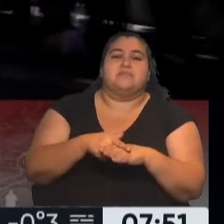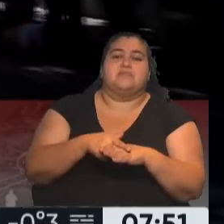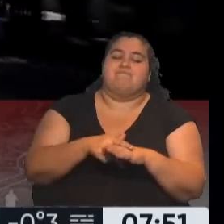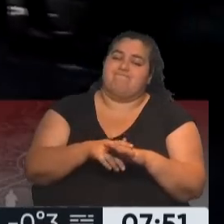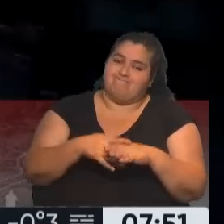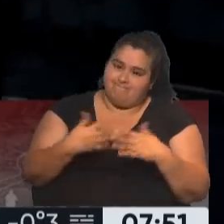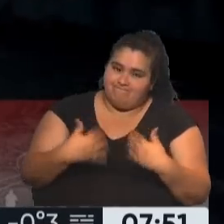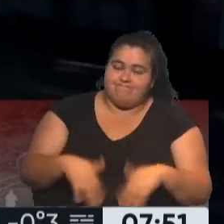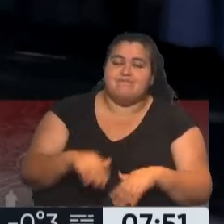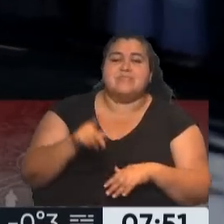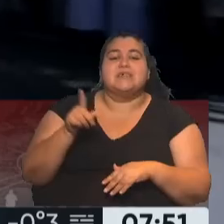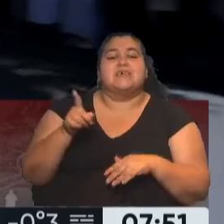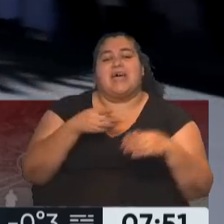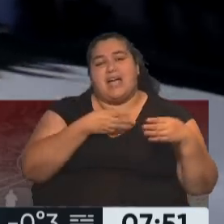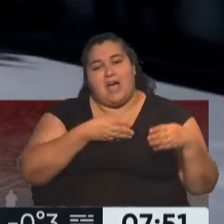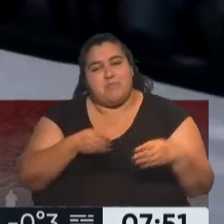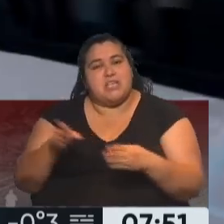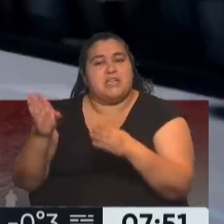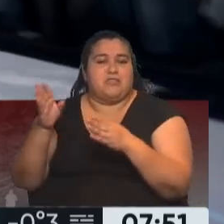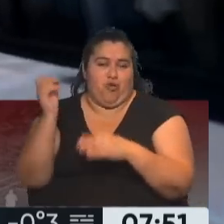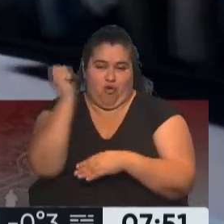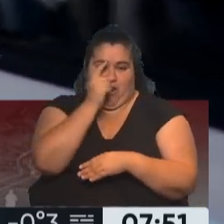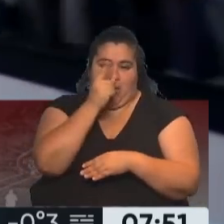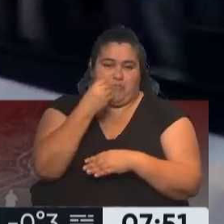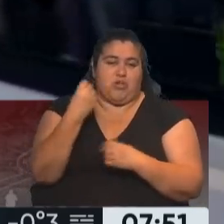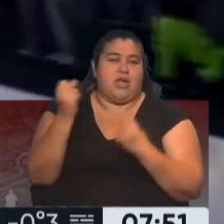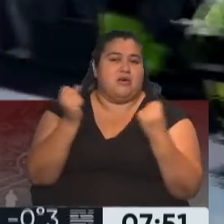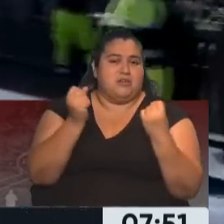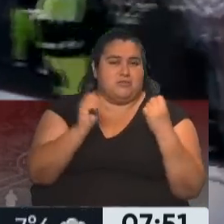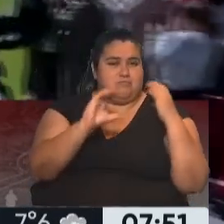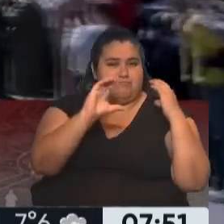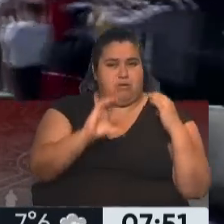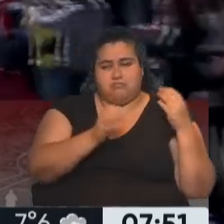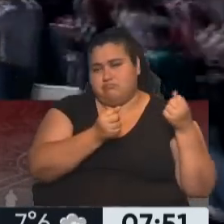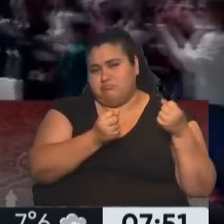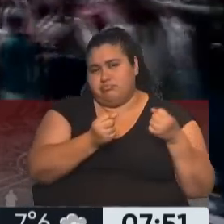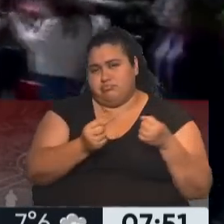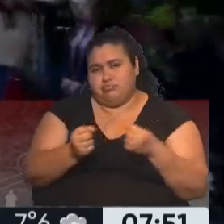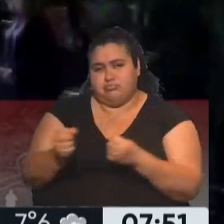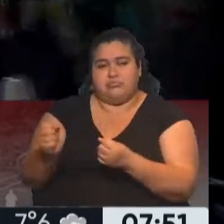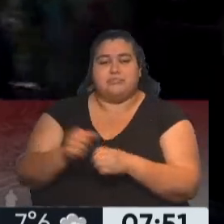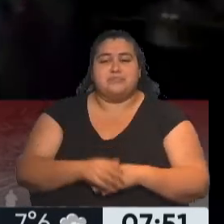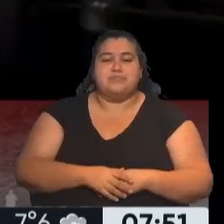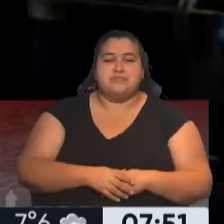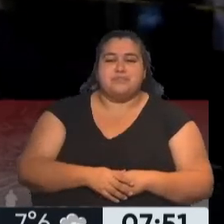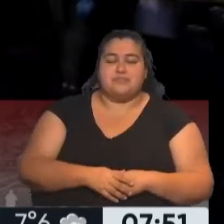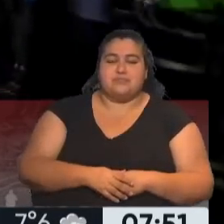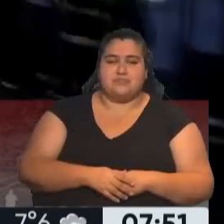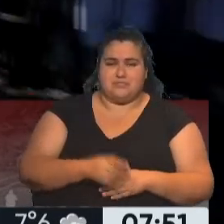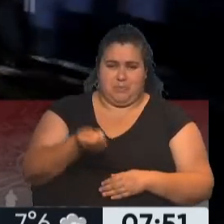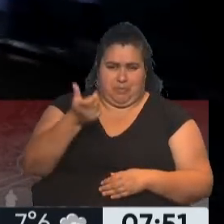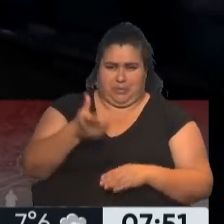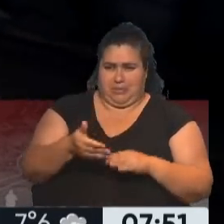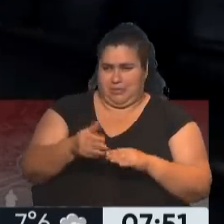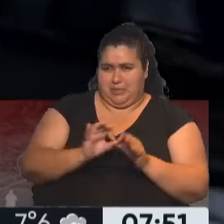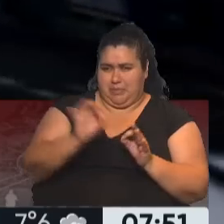Bueno, allí está, el camino rápido de este papamóvil trasladando los restos de Francisco. Debe faltar muy poquito,